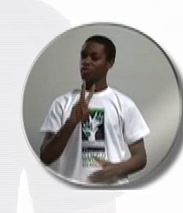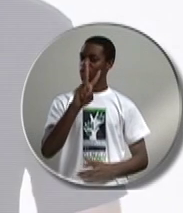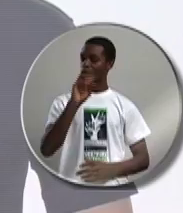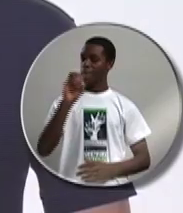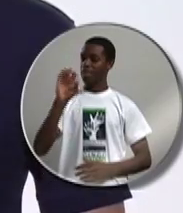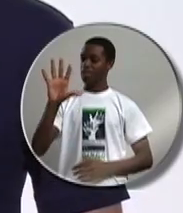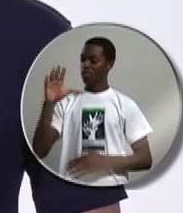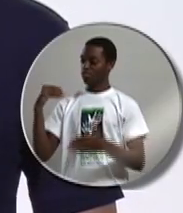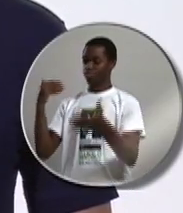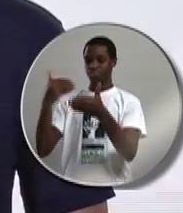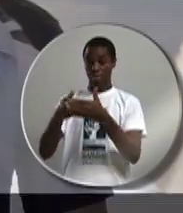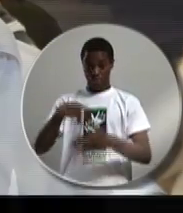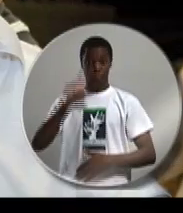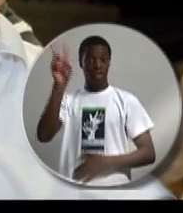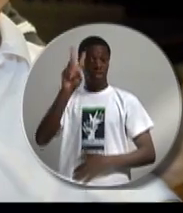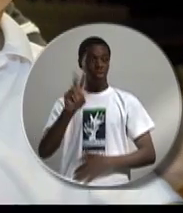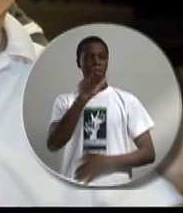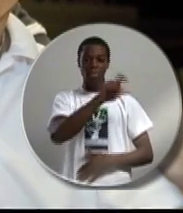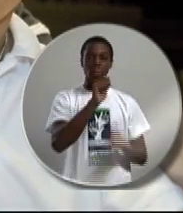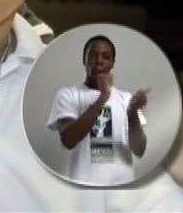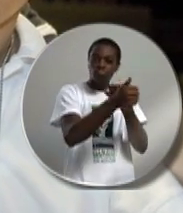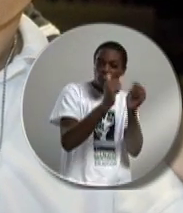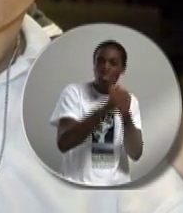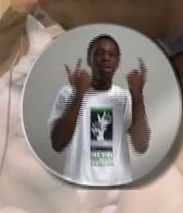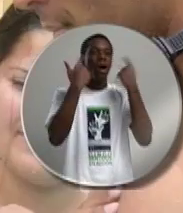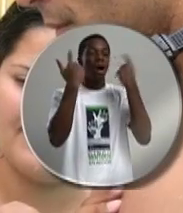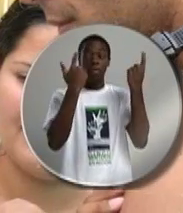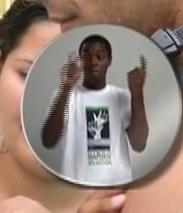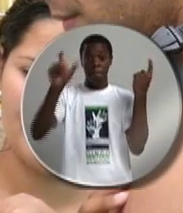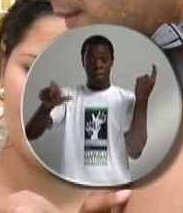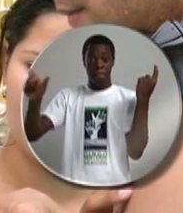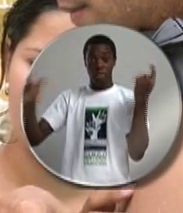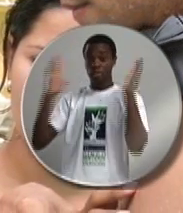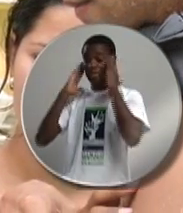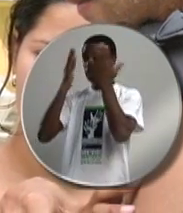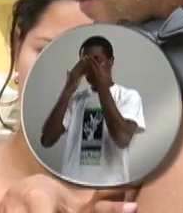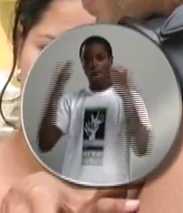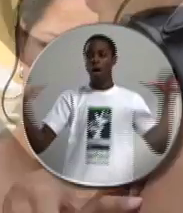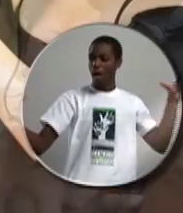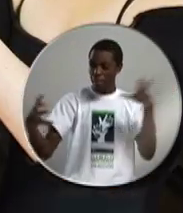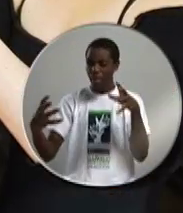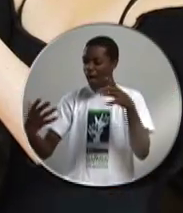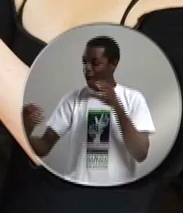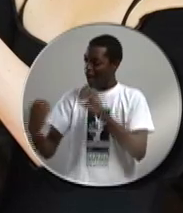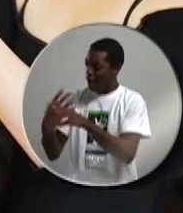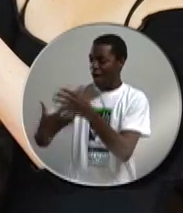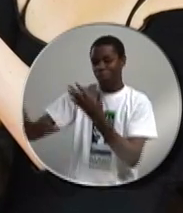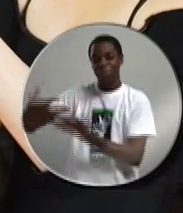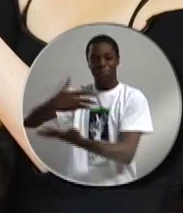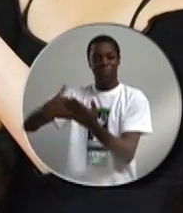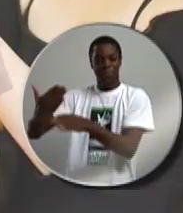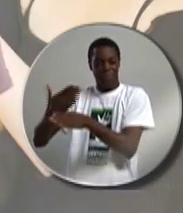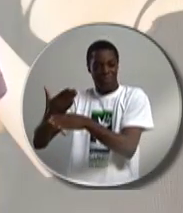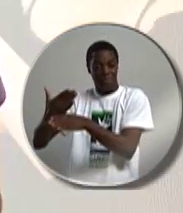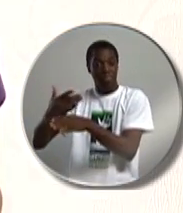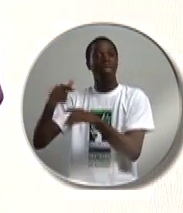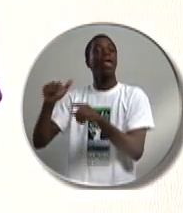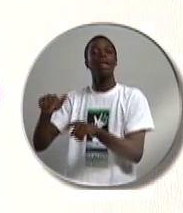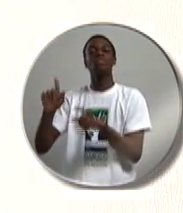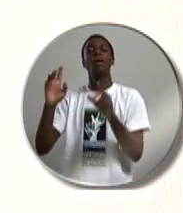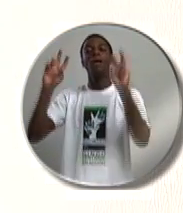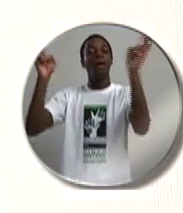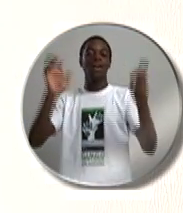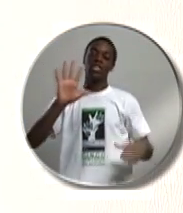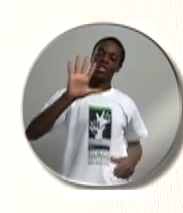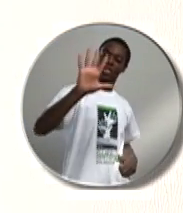Desde el año 2005, en Venezuela, artistas y deportistas se reúnen para compartir su oficio durante un día entero con personas sordociegas. Esto lo